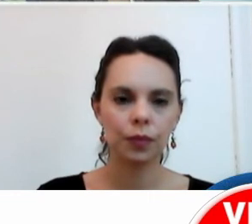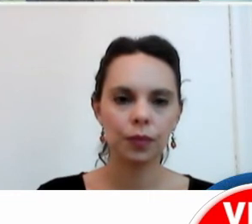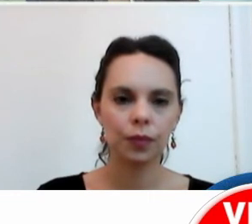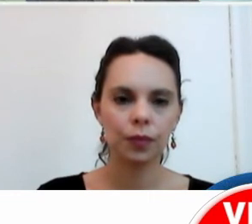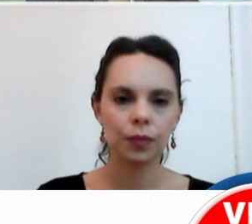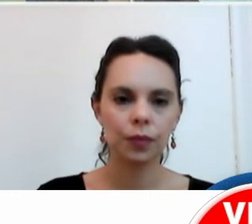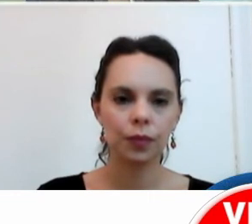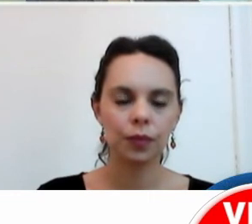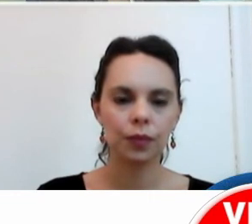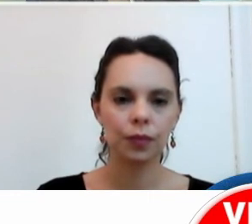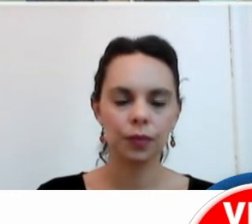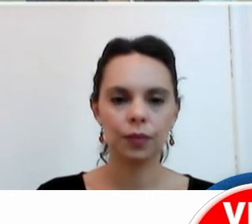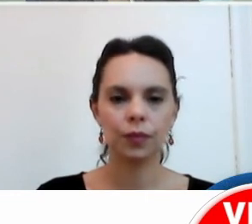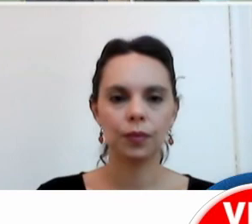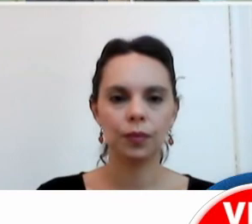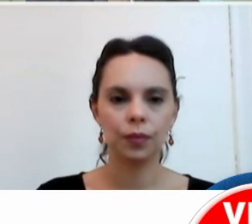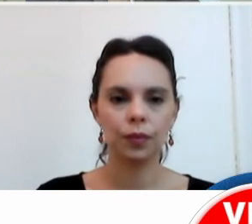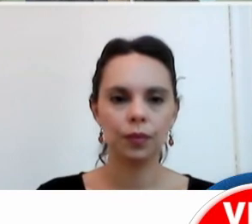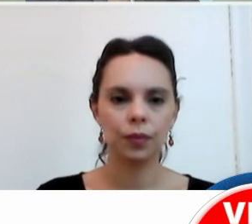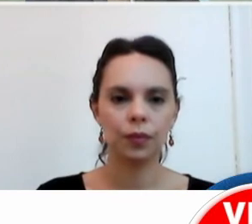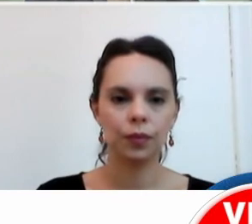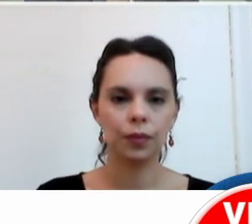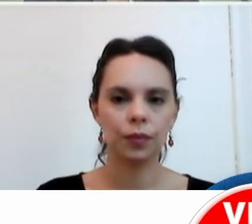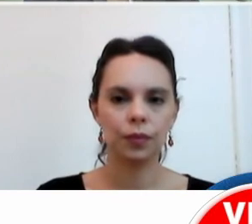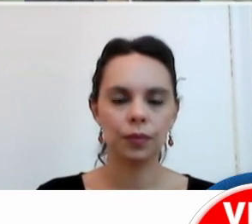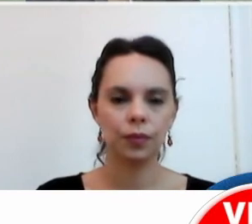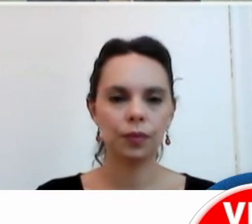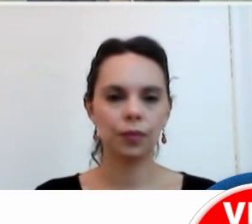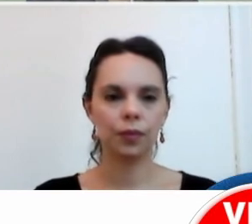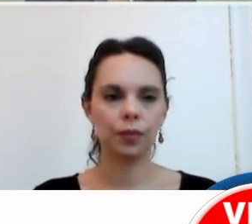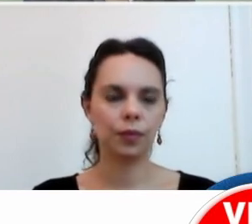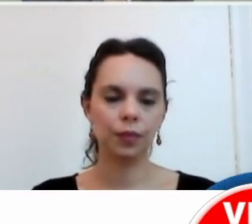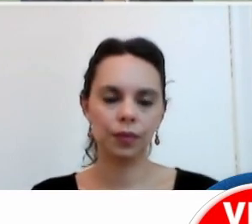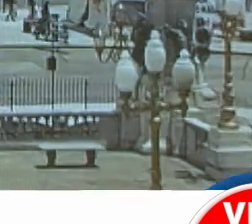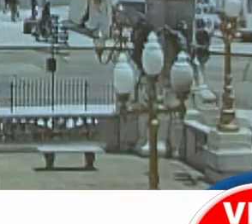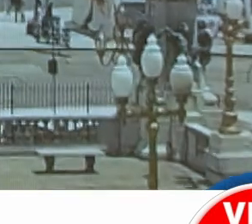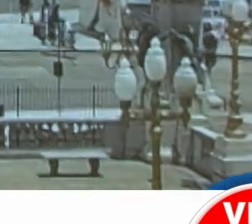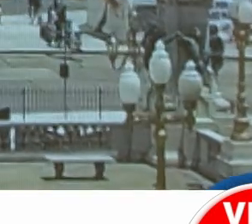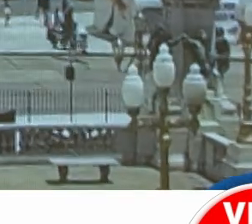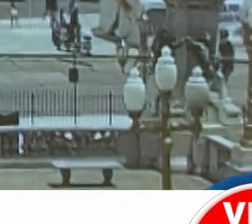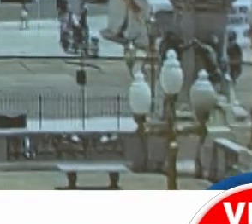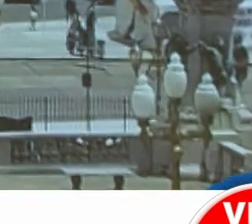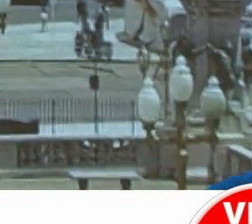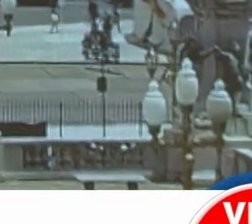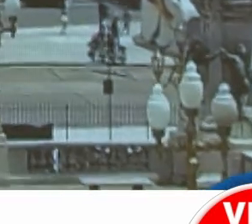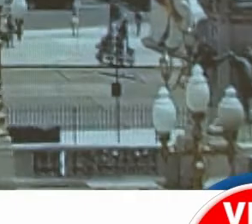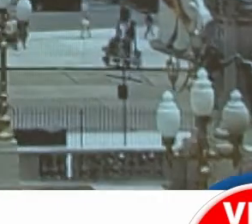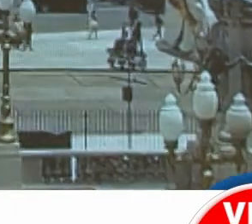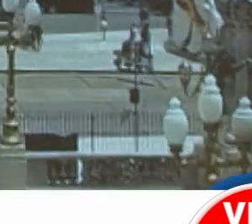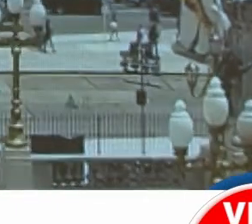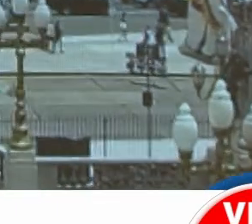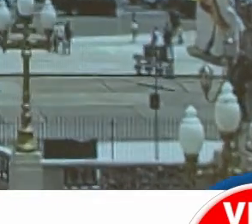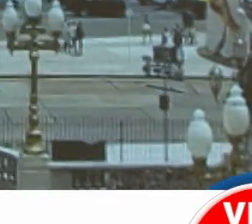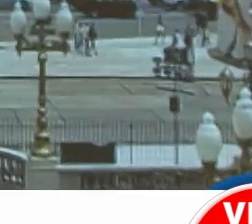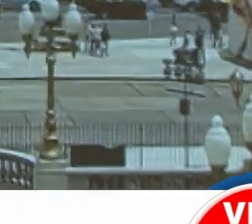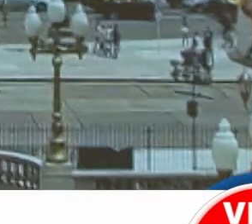para tratar algunos de esos temas. Flaco. ¿Cómo viene la cuestión de las comisiones, de la conformación de los integrantes y